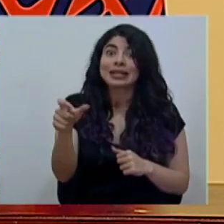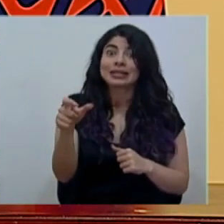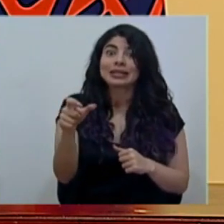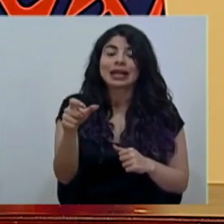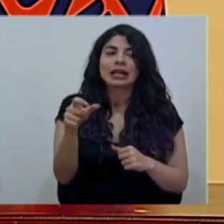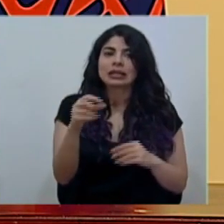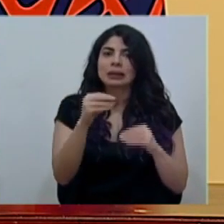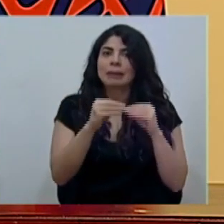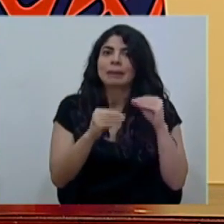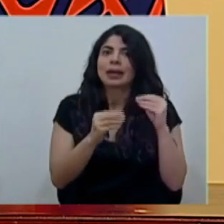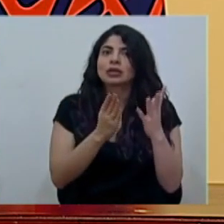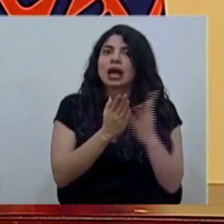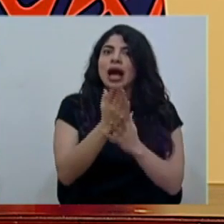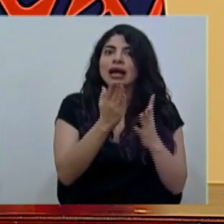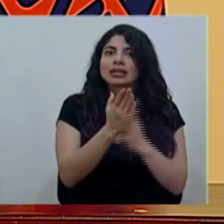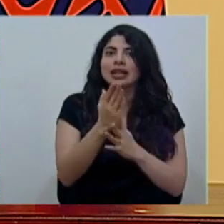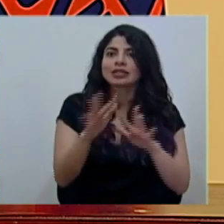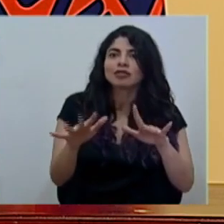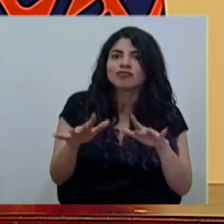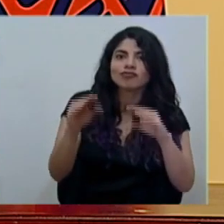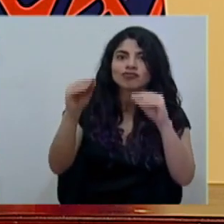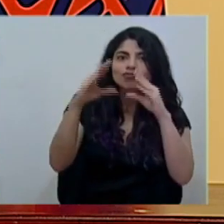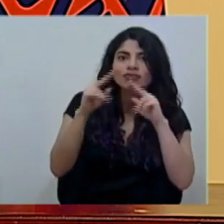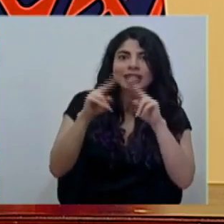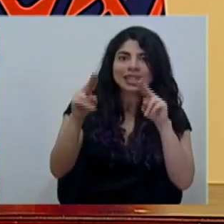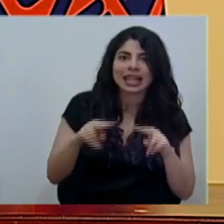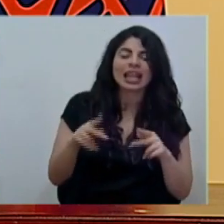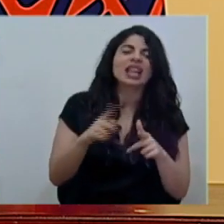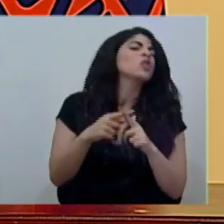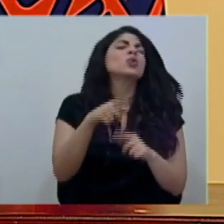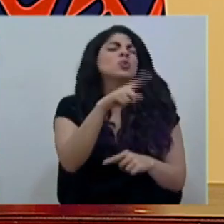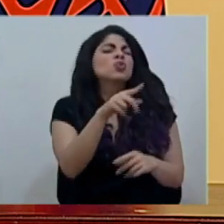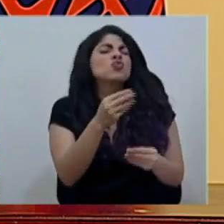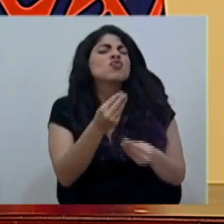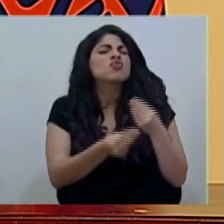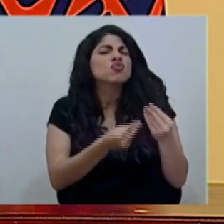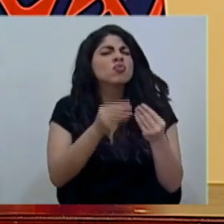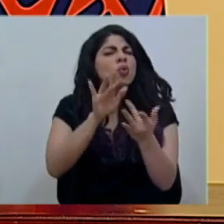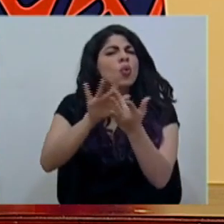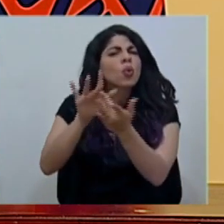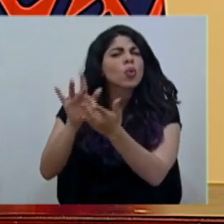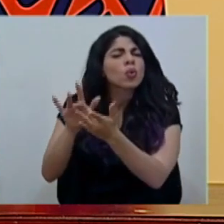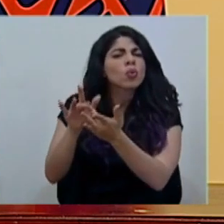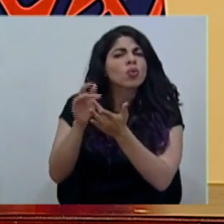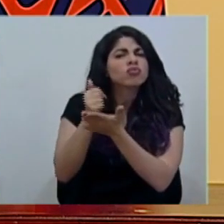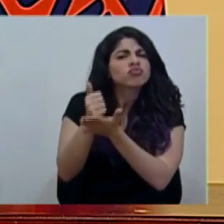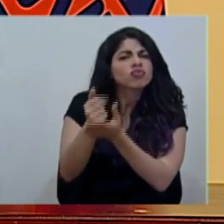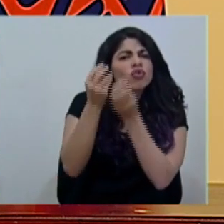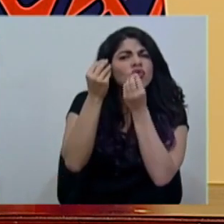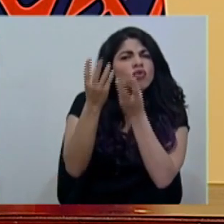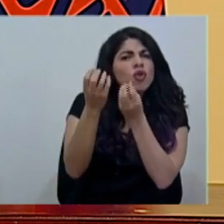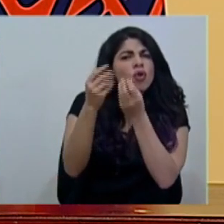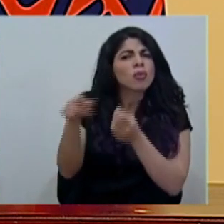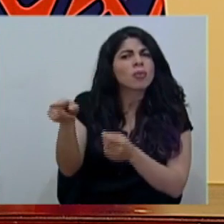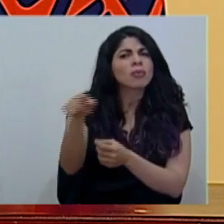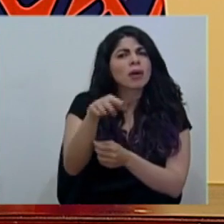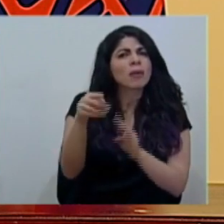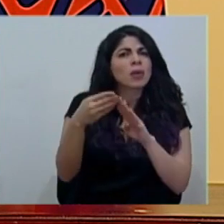acceso tienen a la era digital. ¿Cómo están realizando el proceso de contacto, ayuda e información a esta población tan